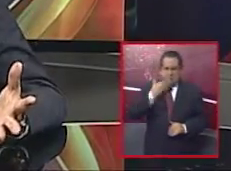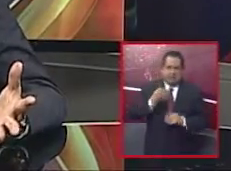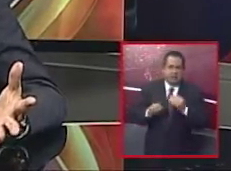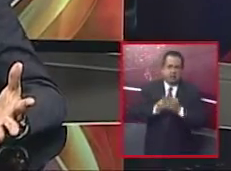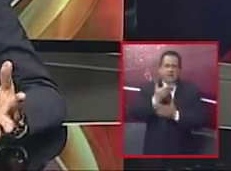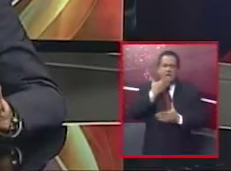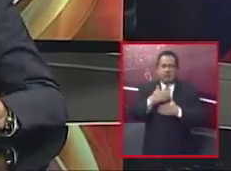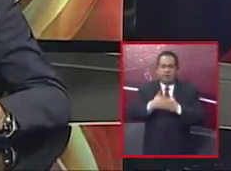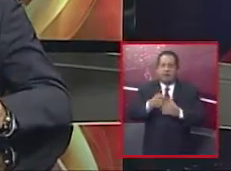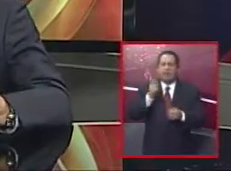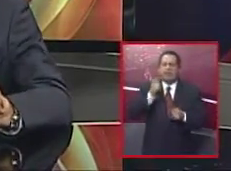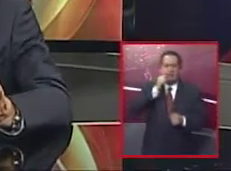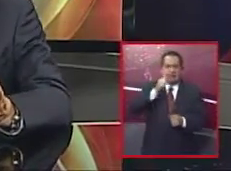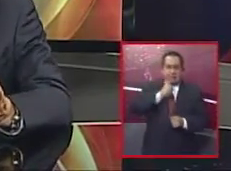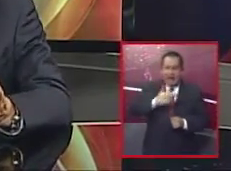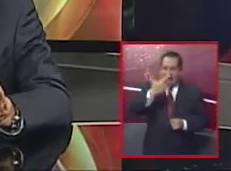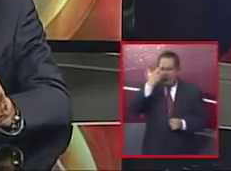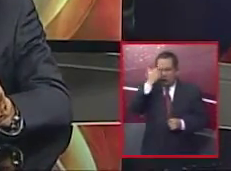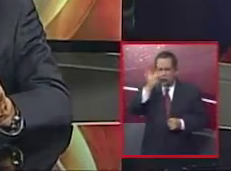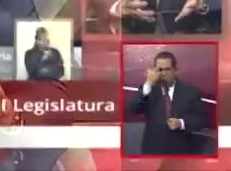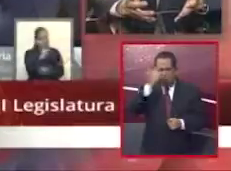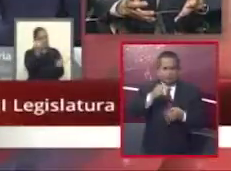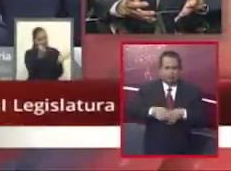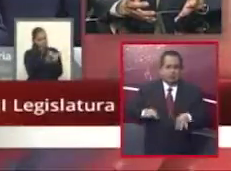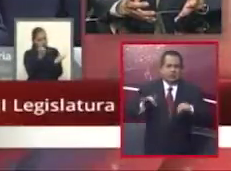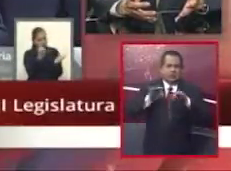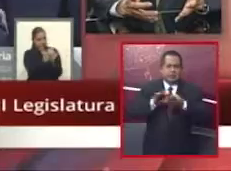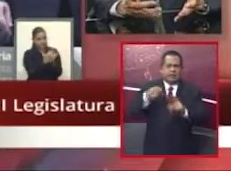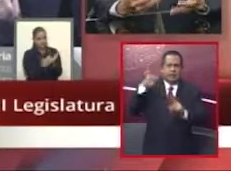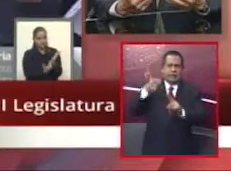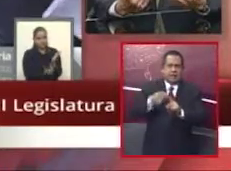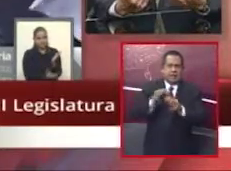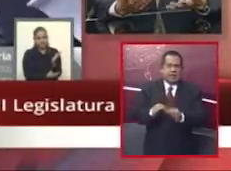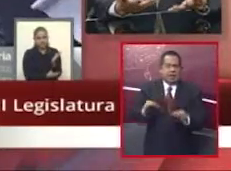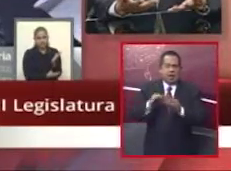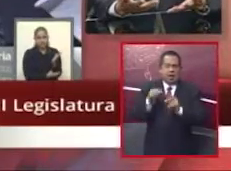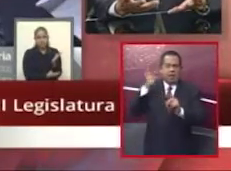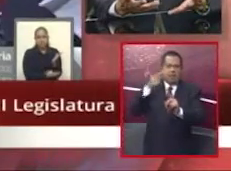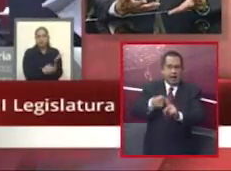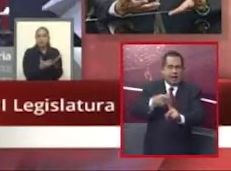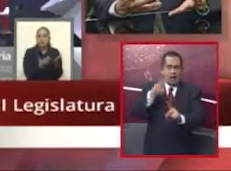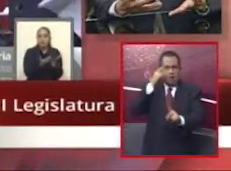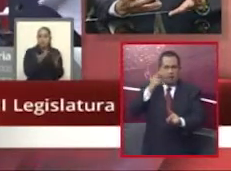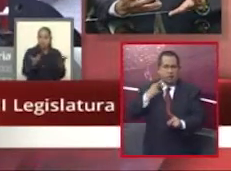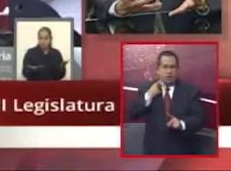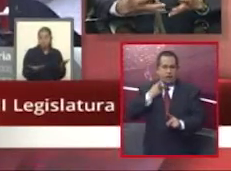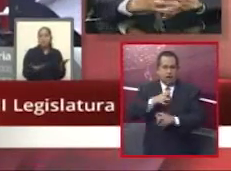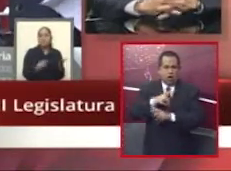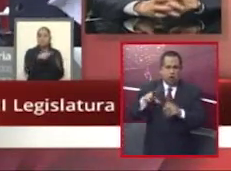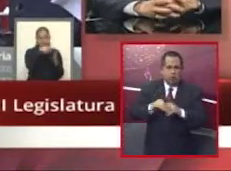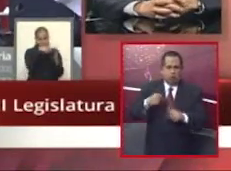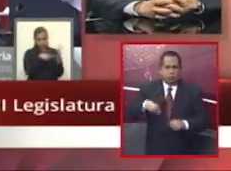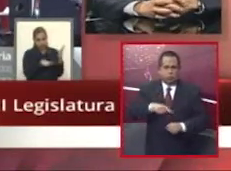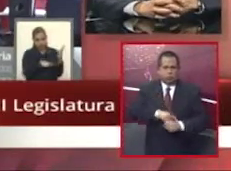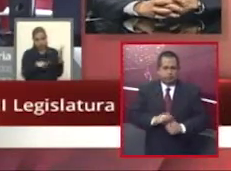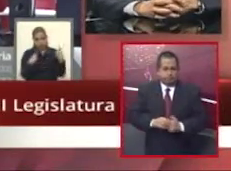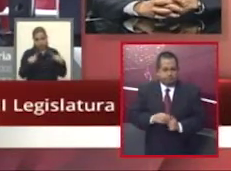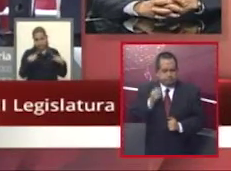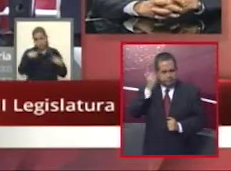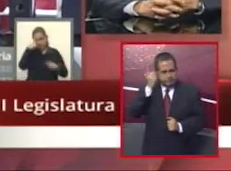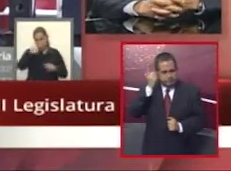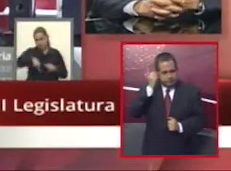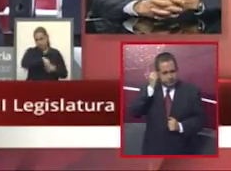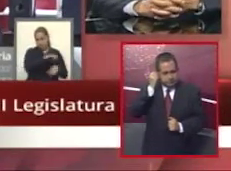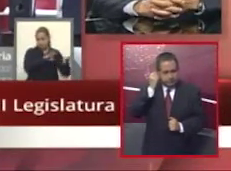termina imponiéndose la racionalidad, sí, termina imponiéndose la civilidad política entre nosotros. De